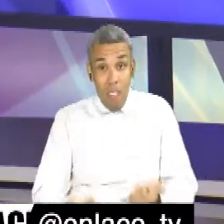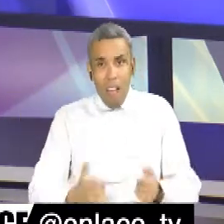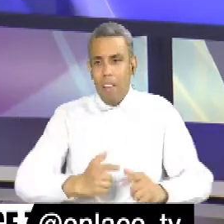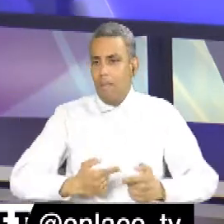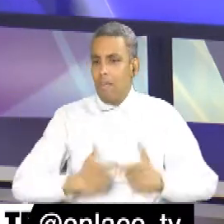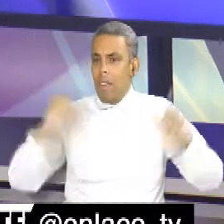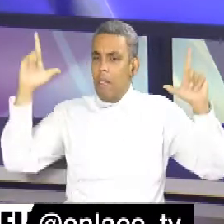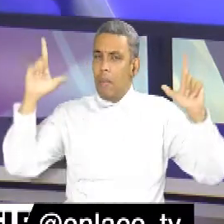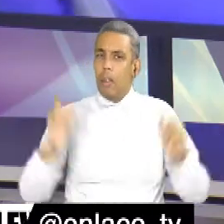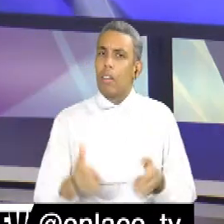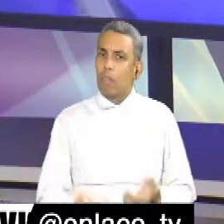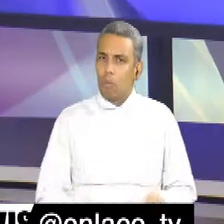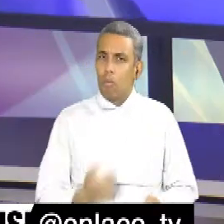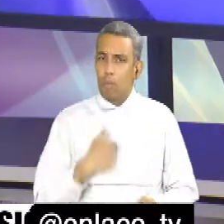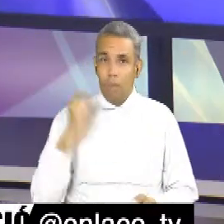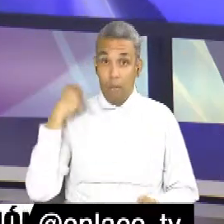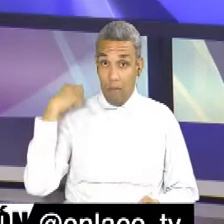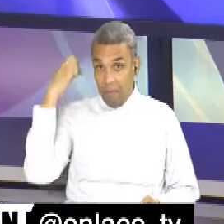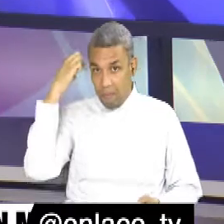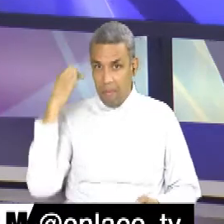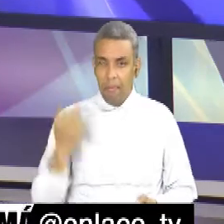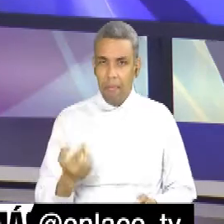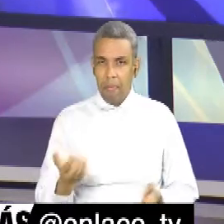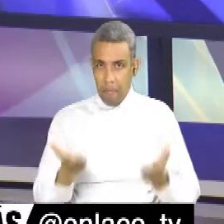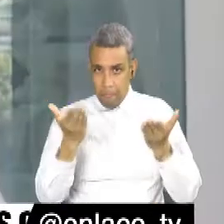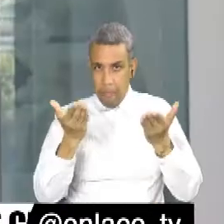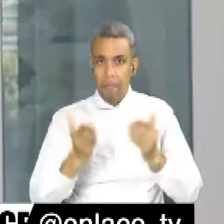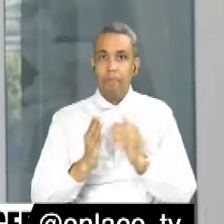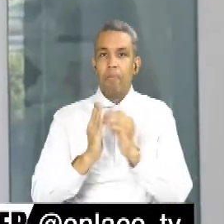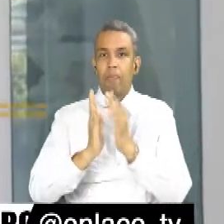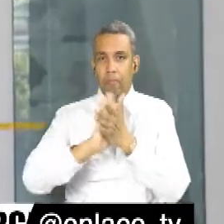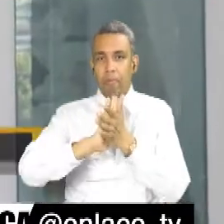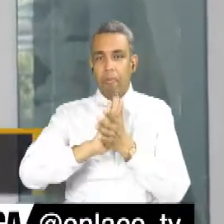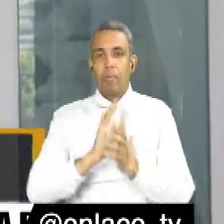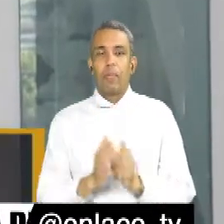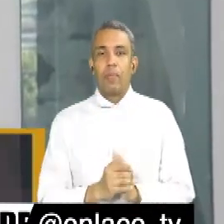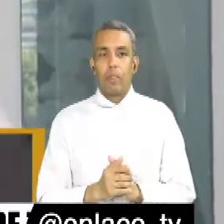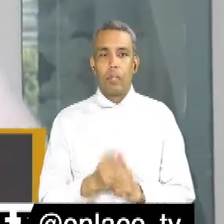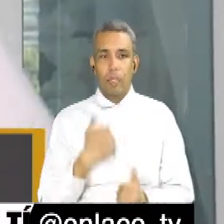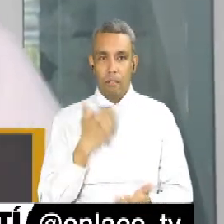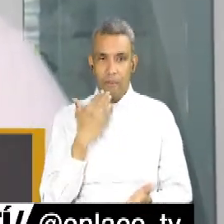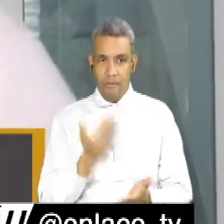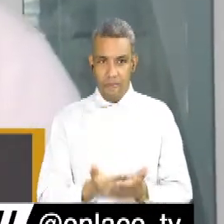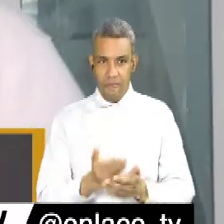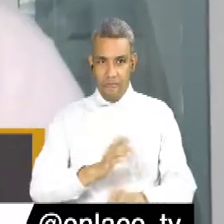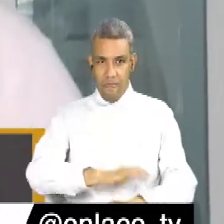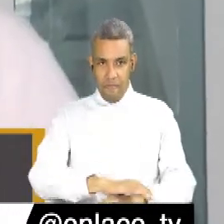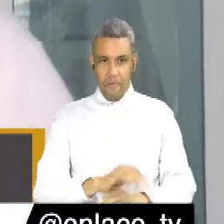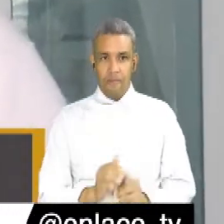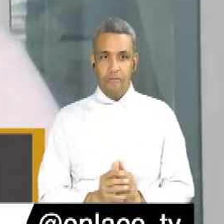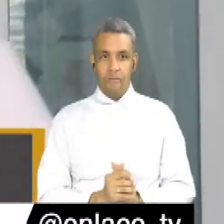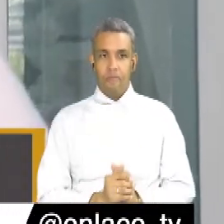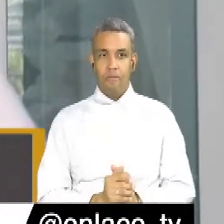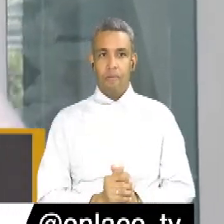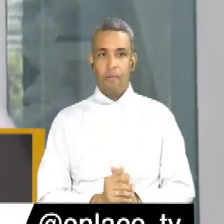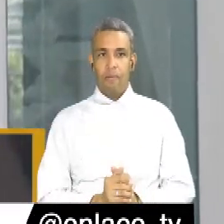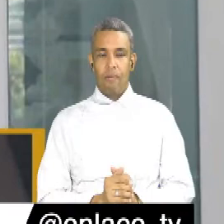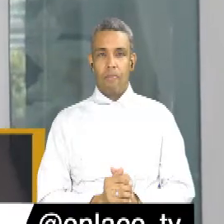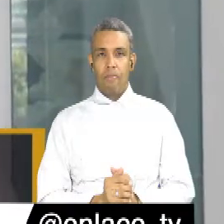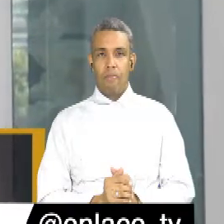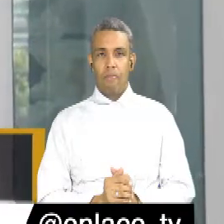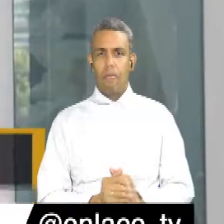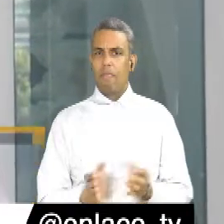información. Adelante, Pedro, buenas tardes. Saludos, buenas tardes, compañeros en estudios, amable teleaudiencia de Enlace Noticias. Se conoce